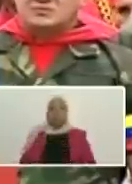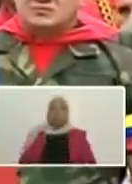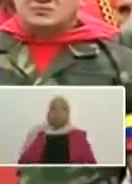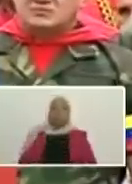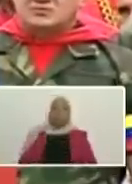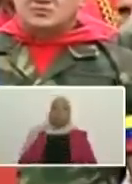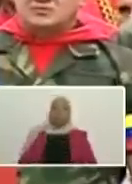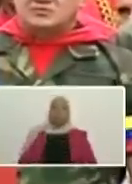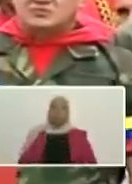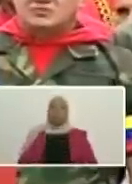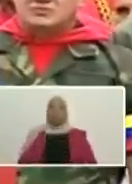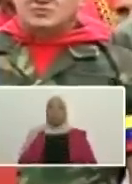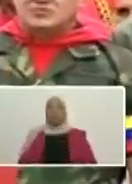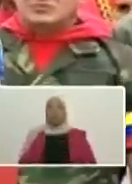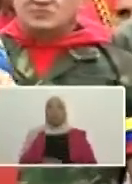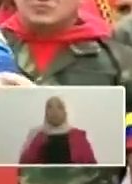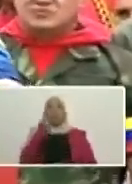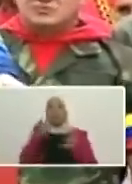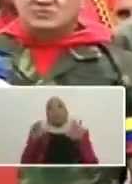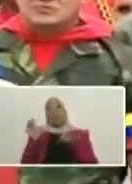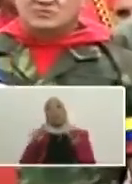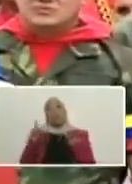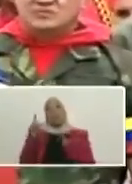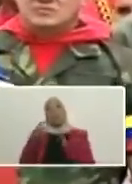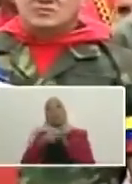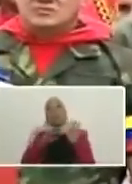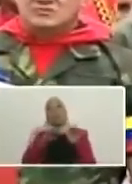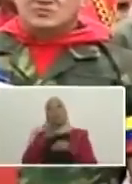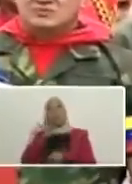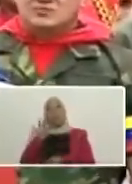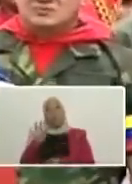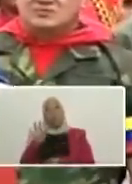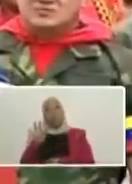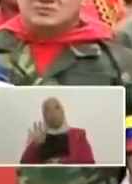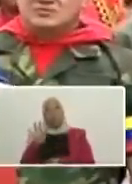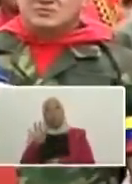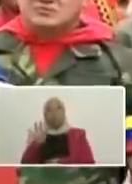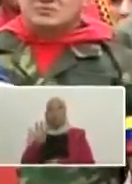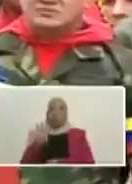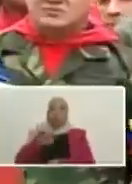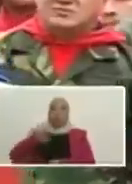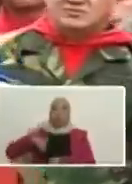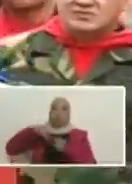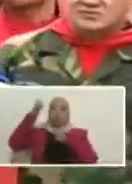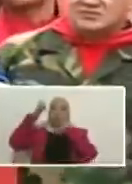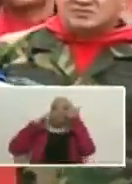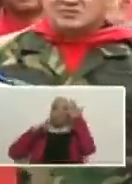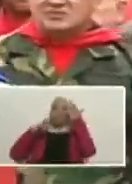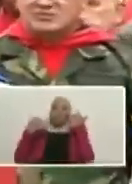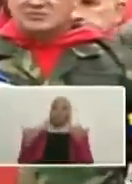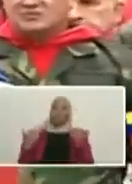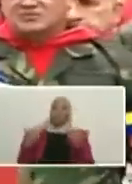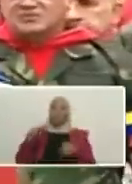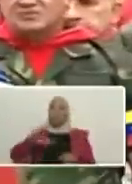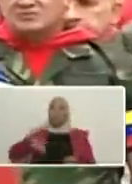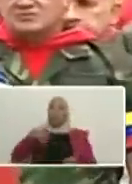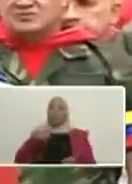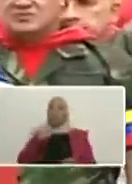Porque si un 26 de marzo de 1994, nuestro comandante Chávez aquí en esta plaza